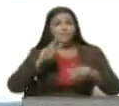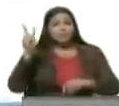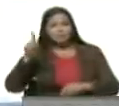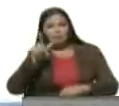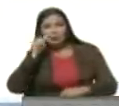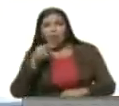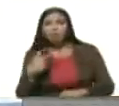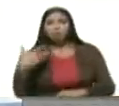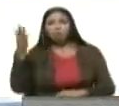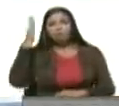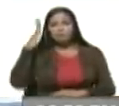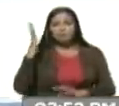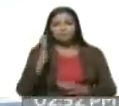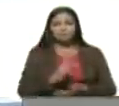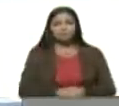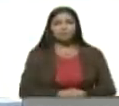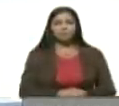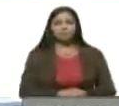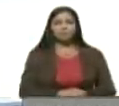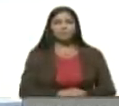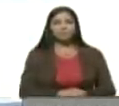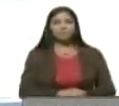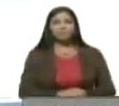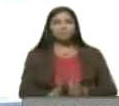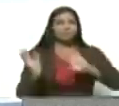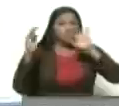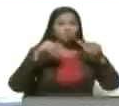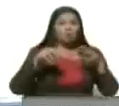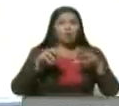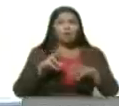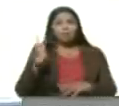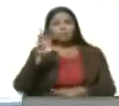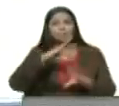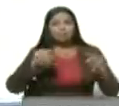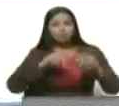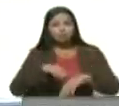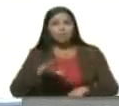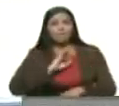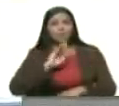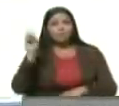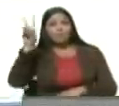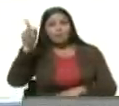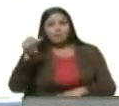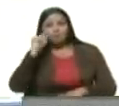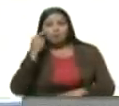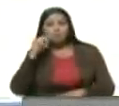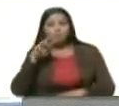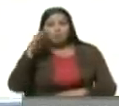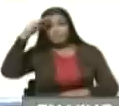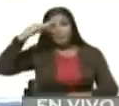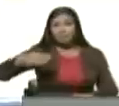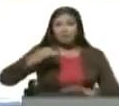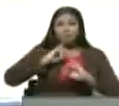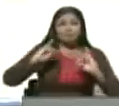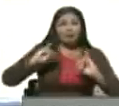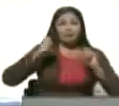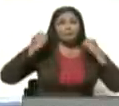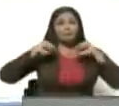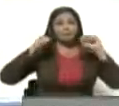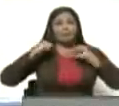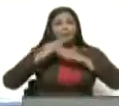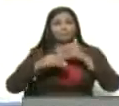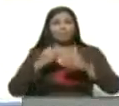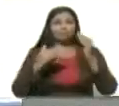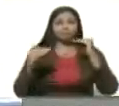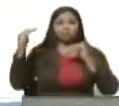venezolano. Una invasión contra el territorio venezolano en una operación militar preparada por el